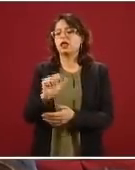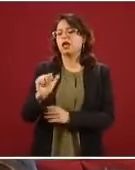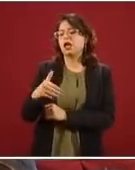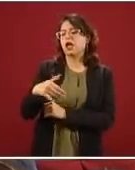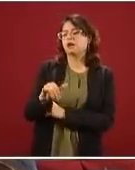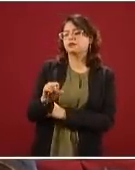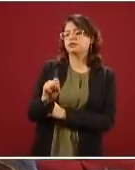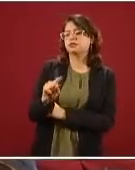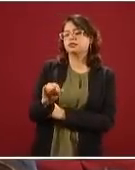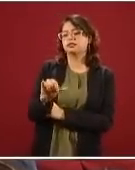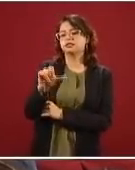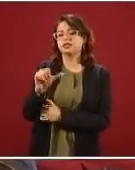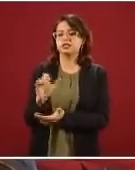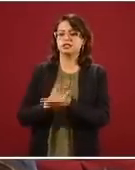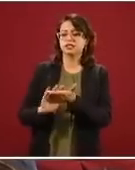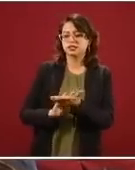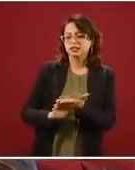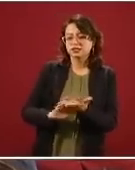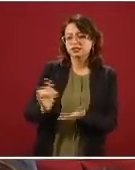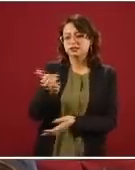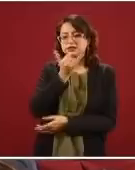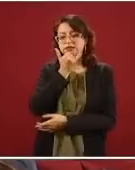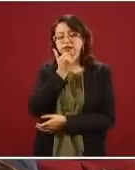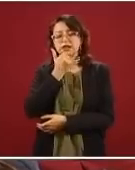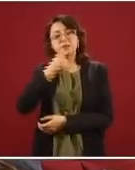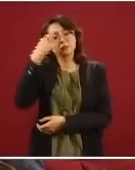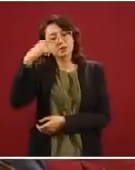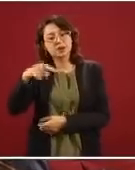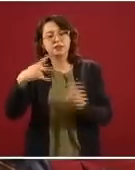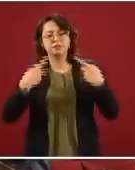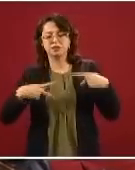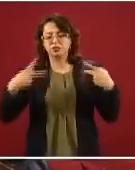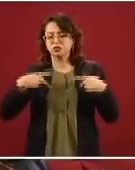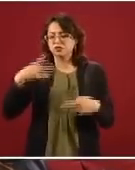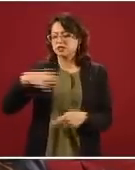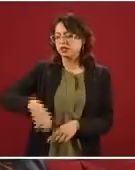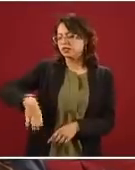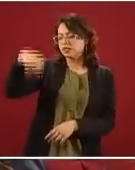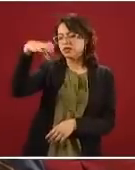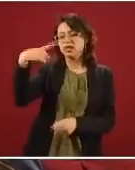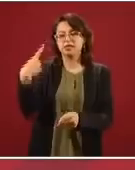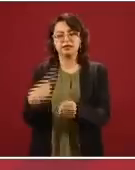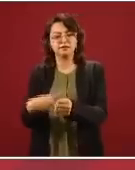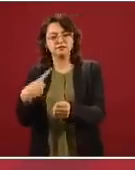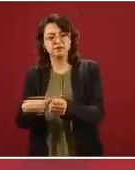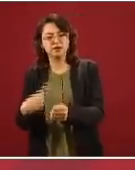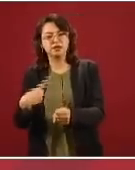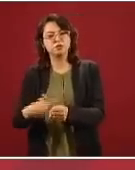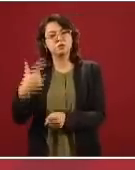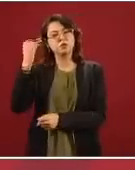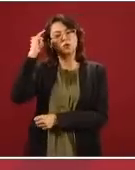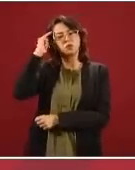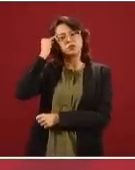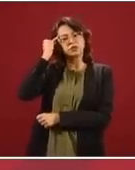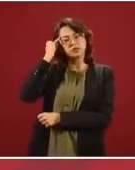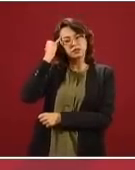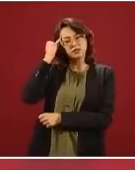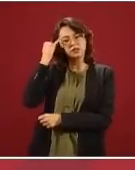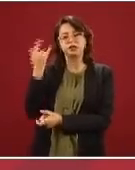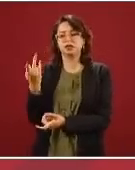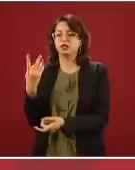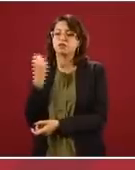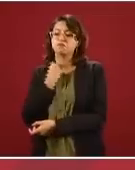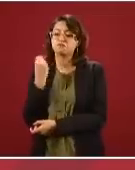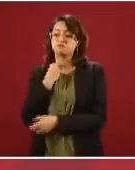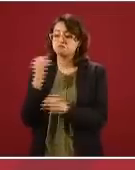que contempla que adultos mayores, enfermos, indígenas que no tuvieron